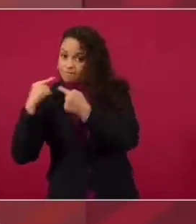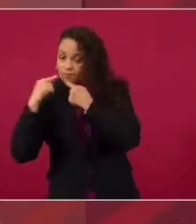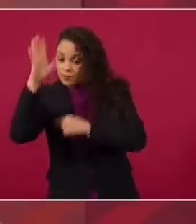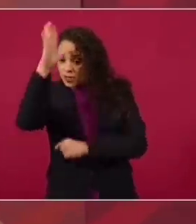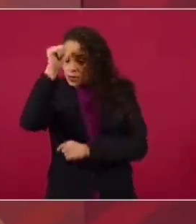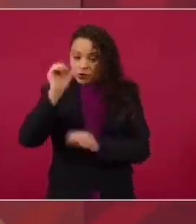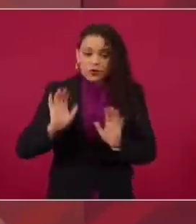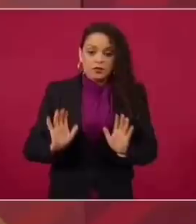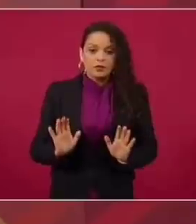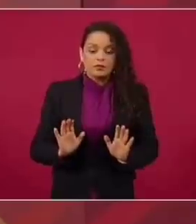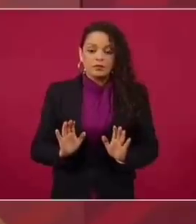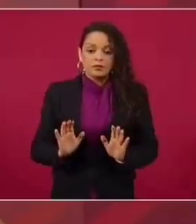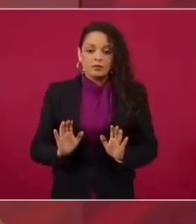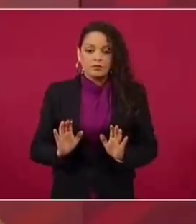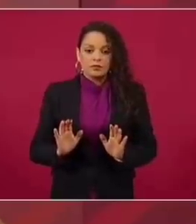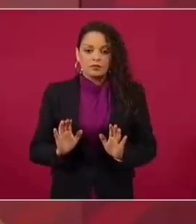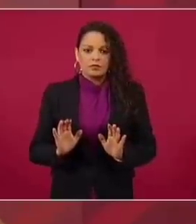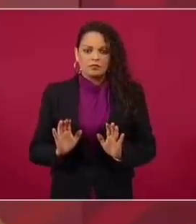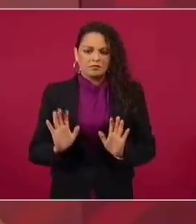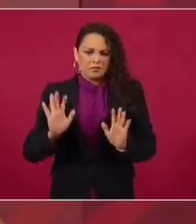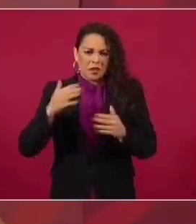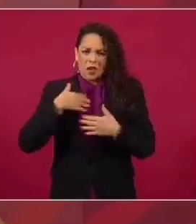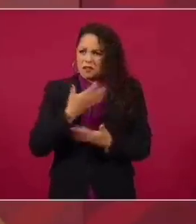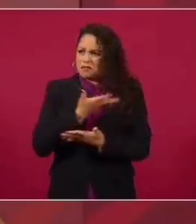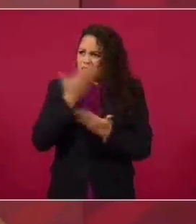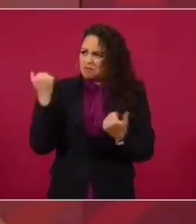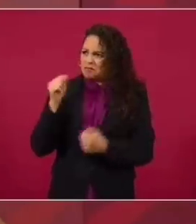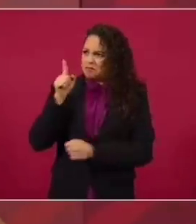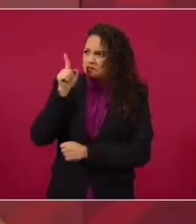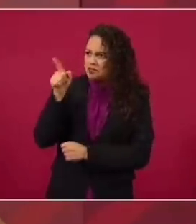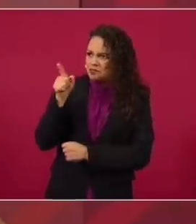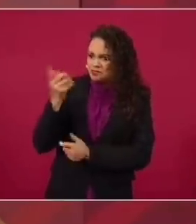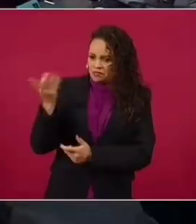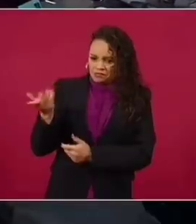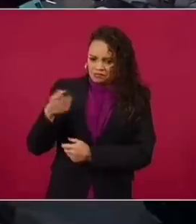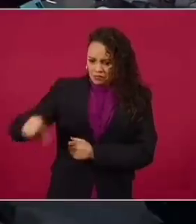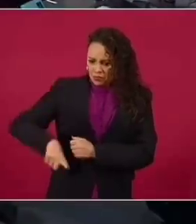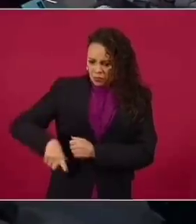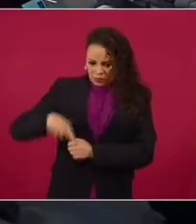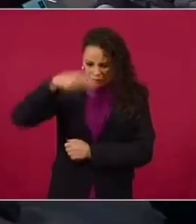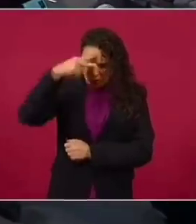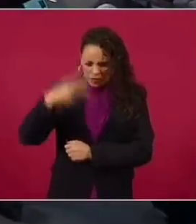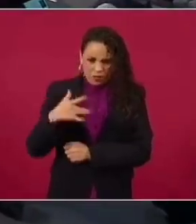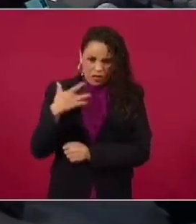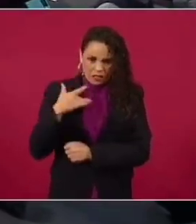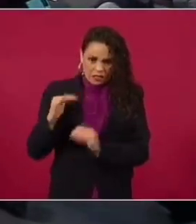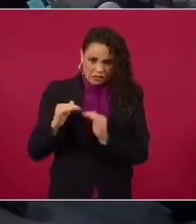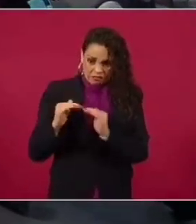Yo no sé, estaban acomplejados los gobernantes de México.